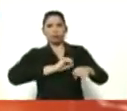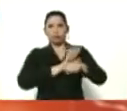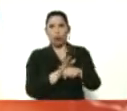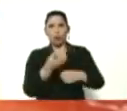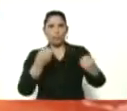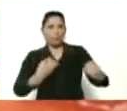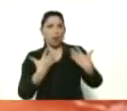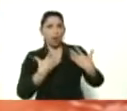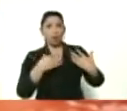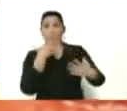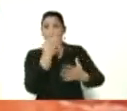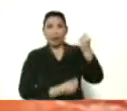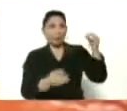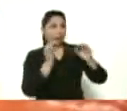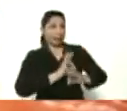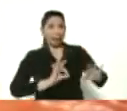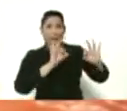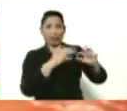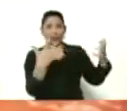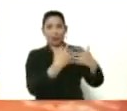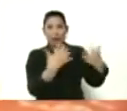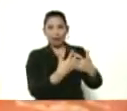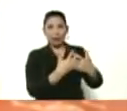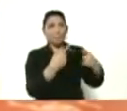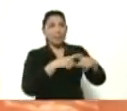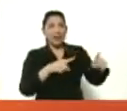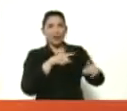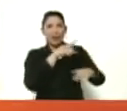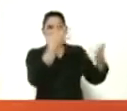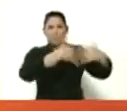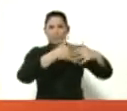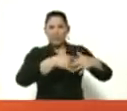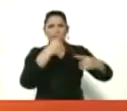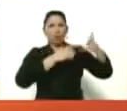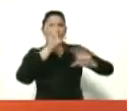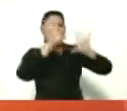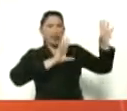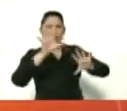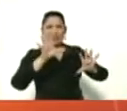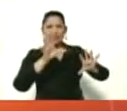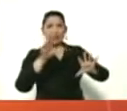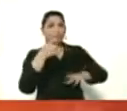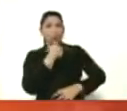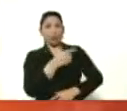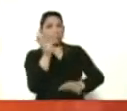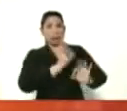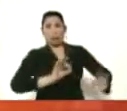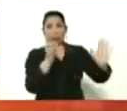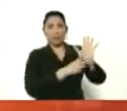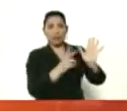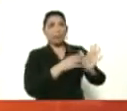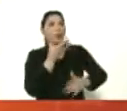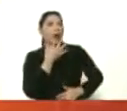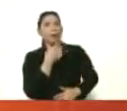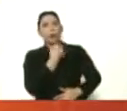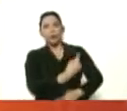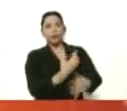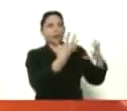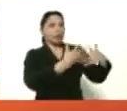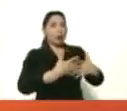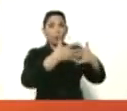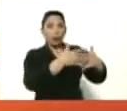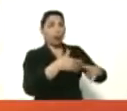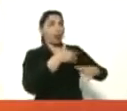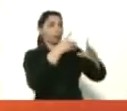esta guerra mediática, pero las transnacionales no dicen la verdad. No hablan, por ejemplo, de Estados Unidos, sus decisiones tardías,